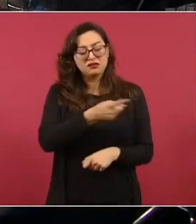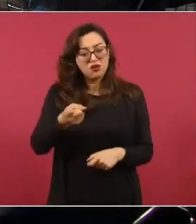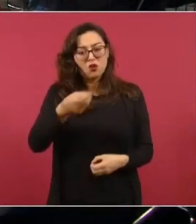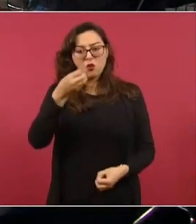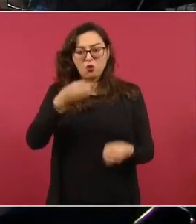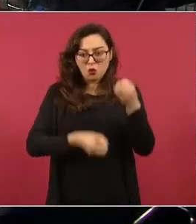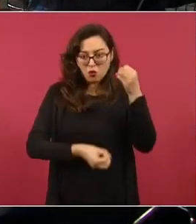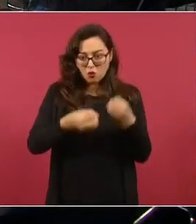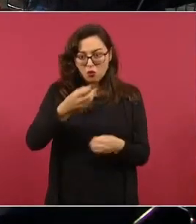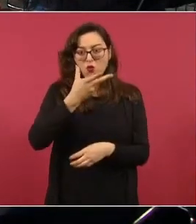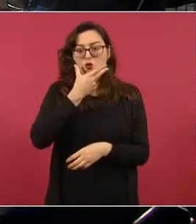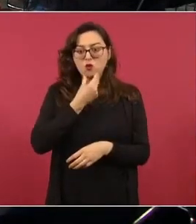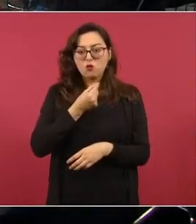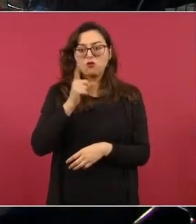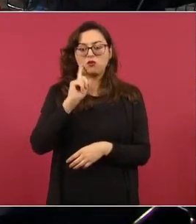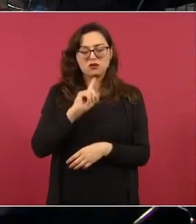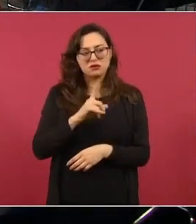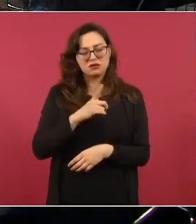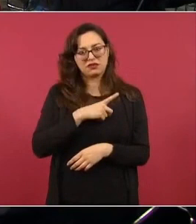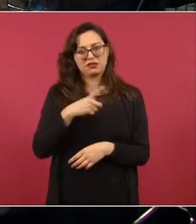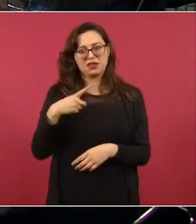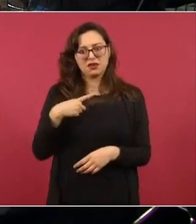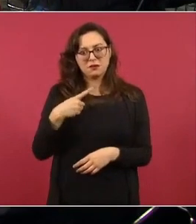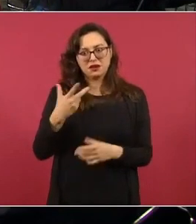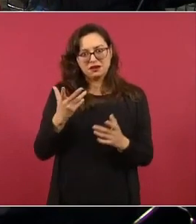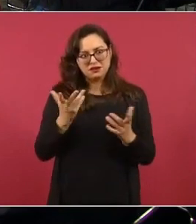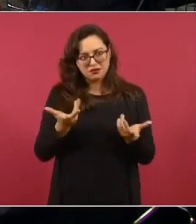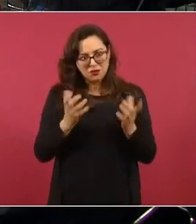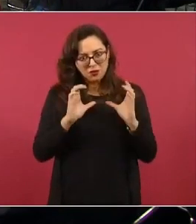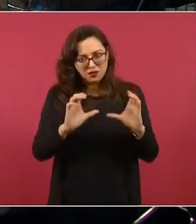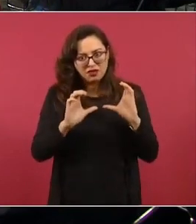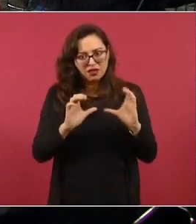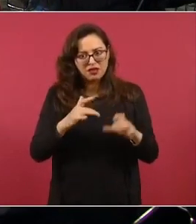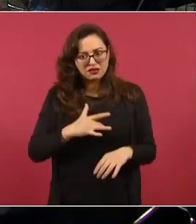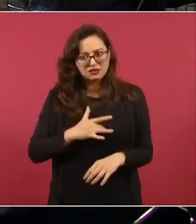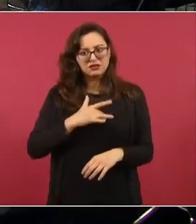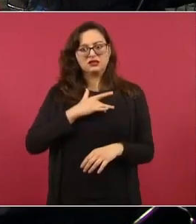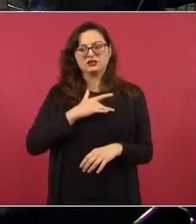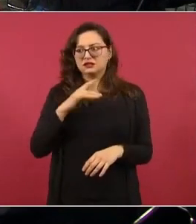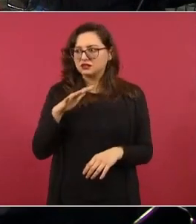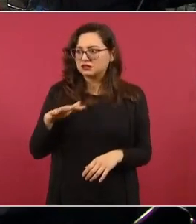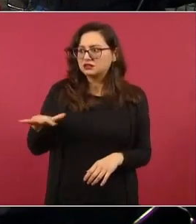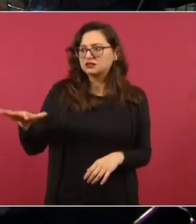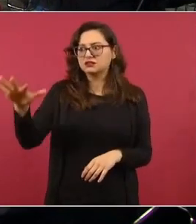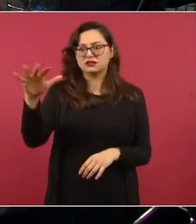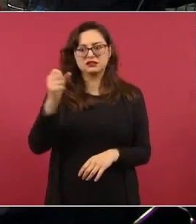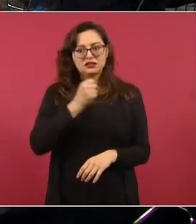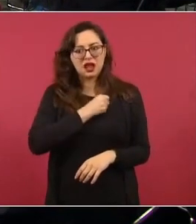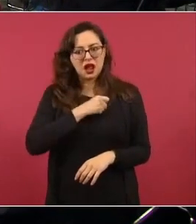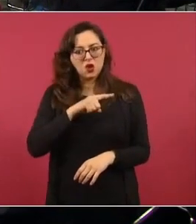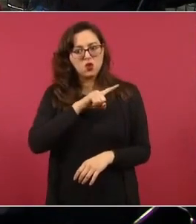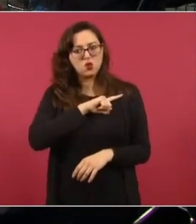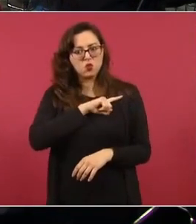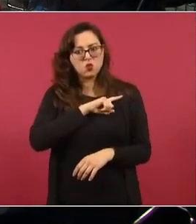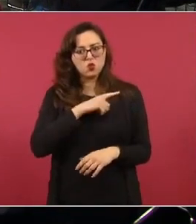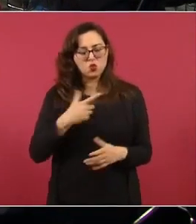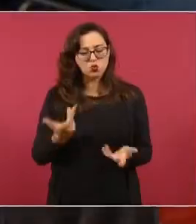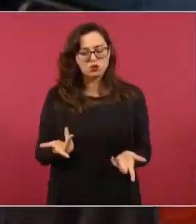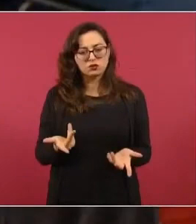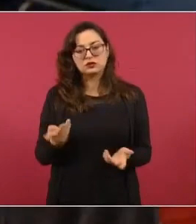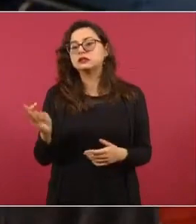a que contemplen la posibilidad de que esto se está haciendo por un tema de salud. Sé que hay personas que pensarían que